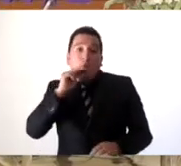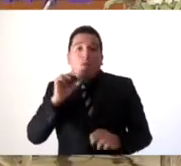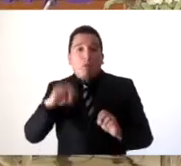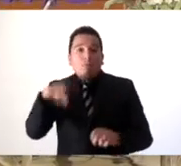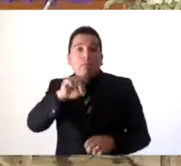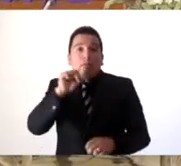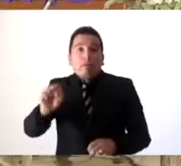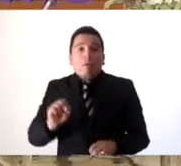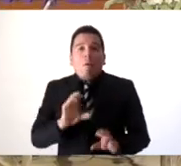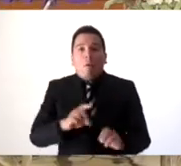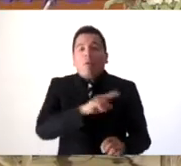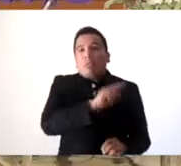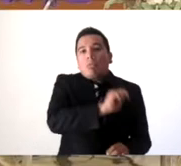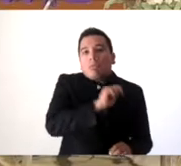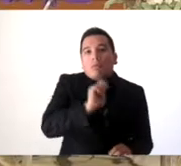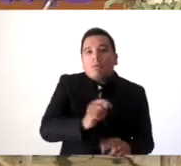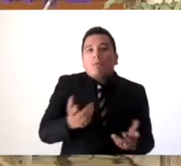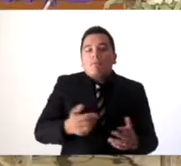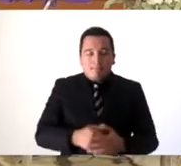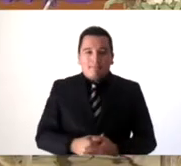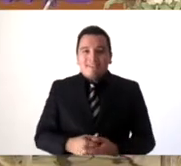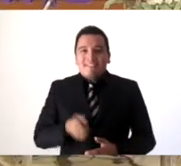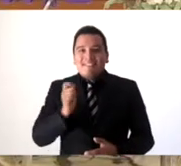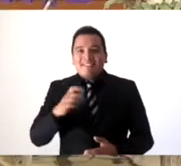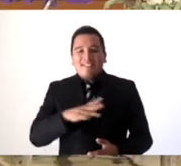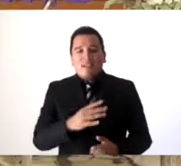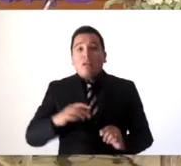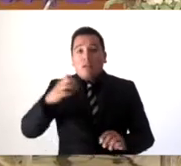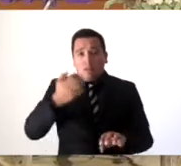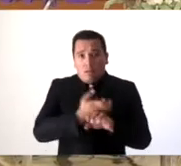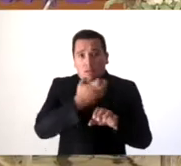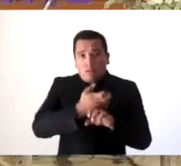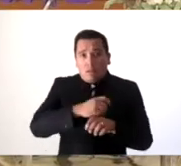los Zaraperos de Saltillo, en los de Unión Laguna.